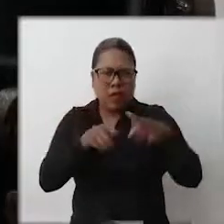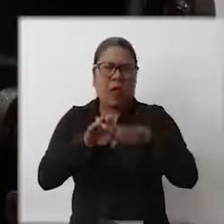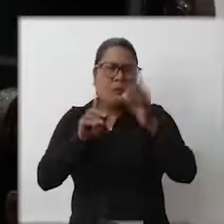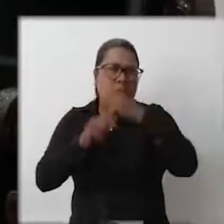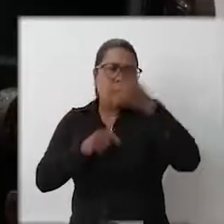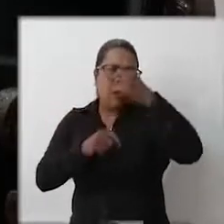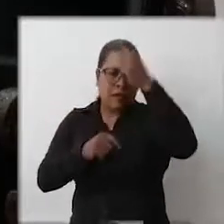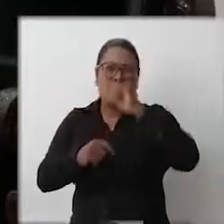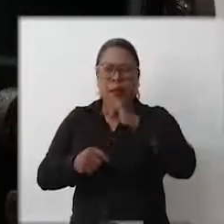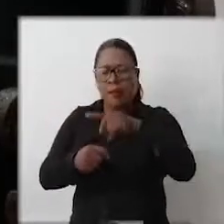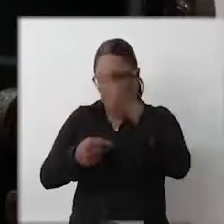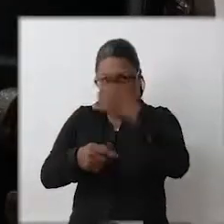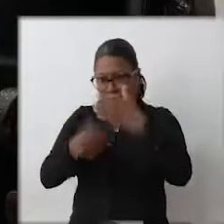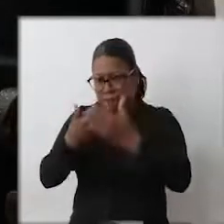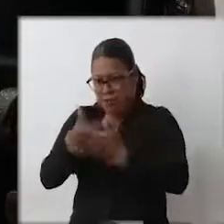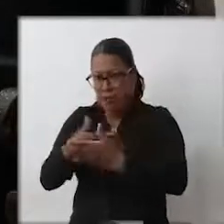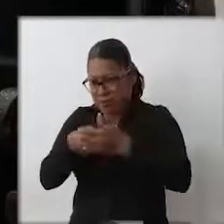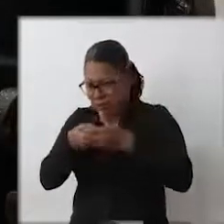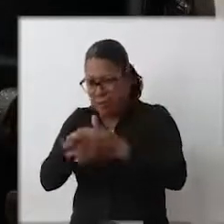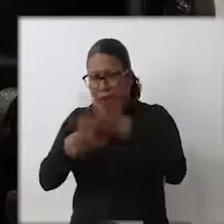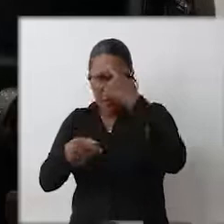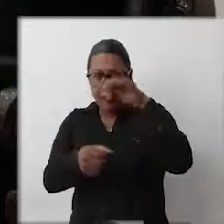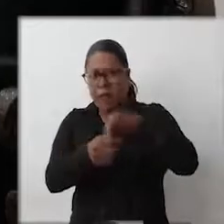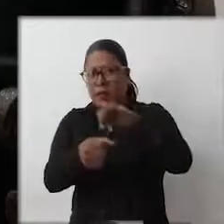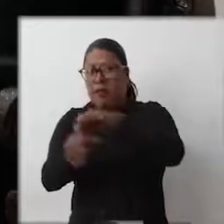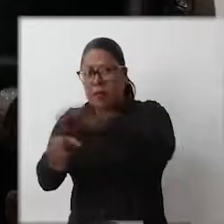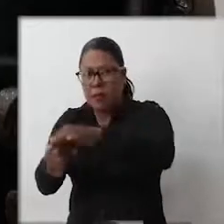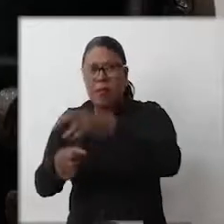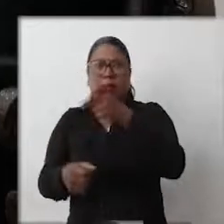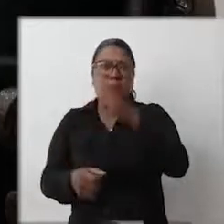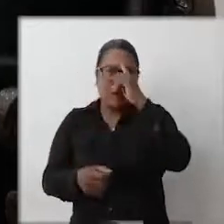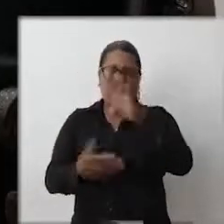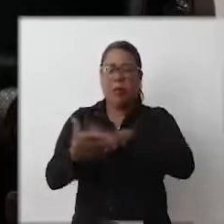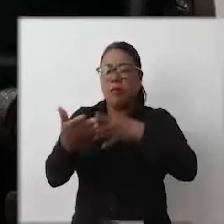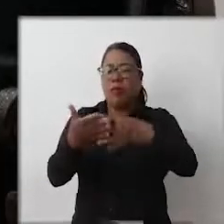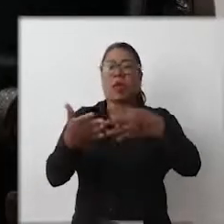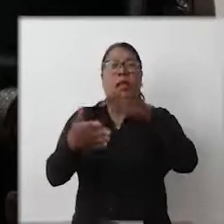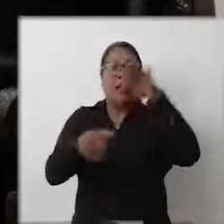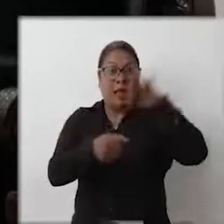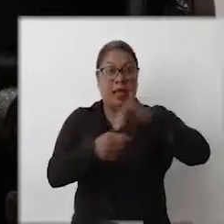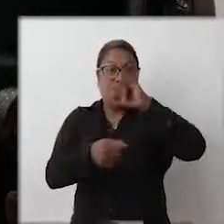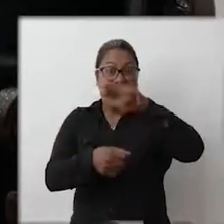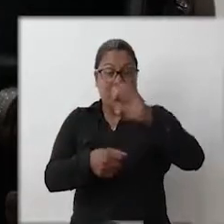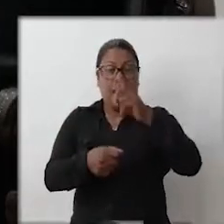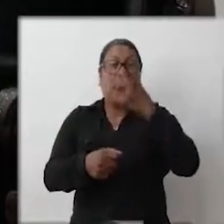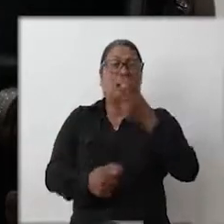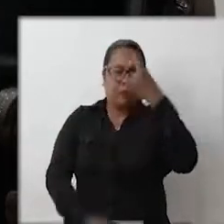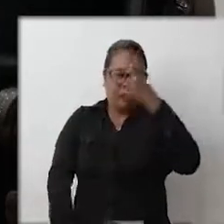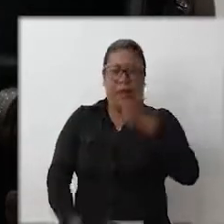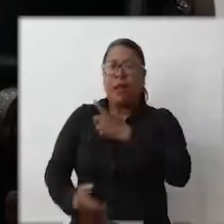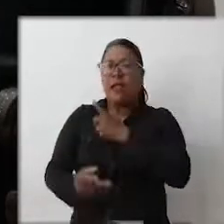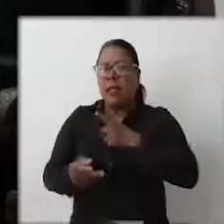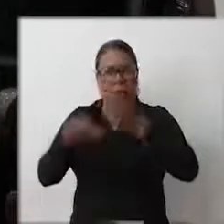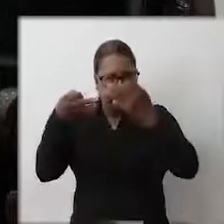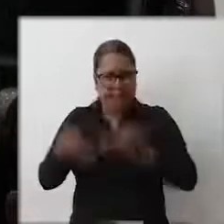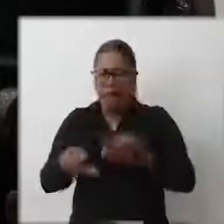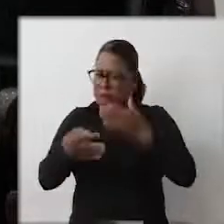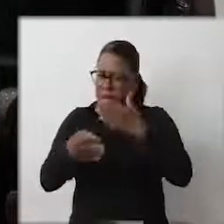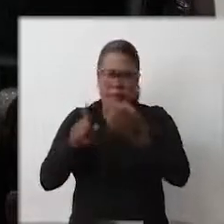fórmulas, al personal operativo, y nuestro reconocimiento y desde luego a los compañeros